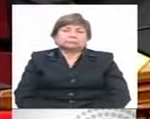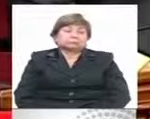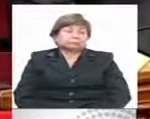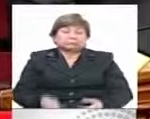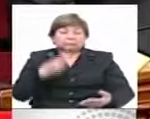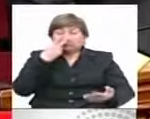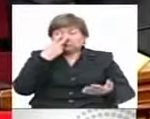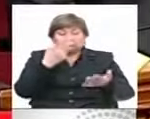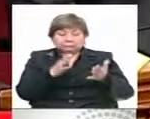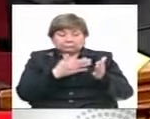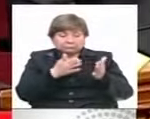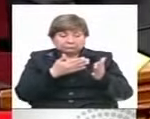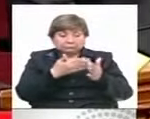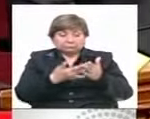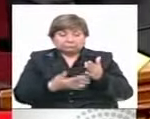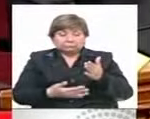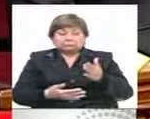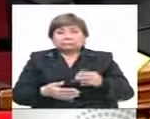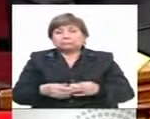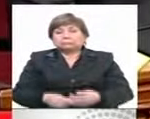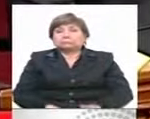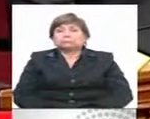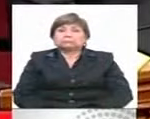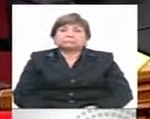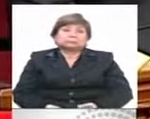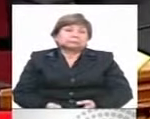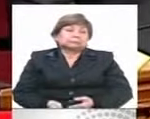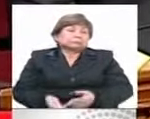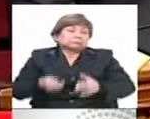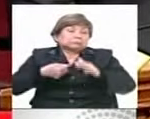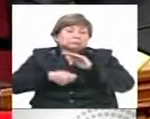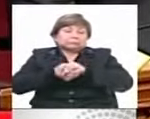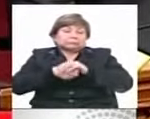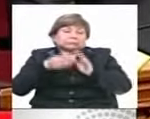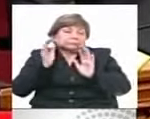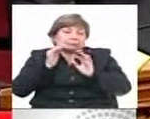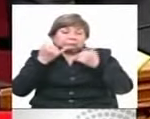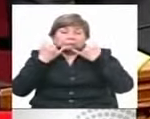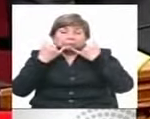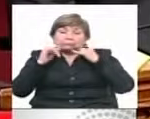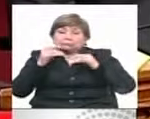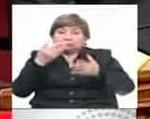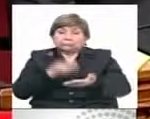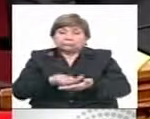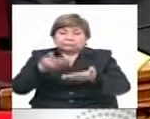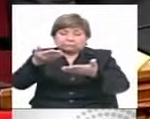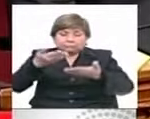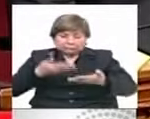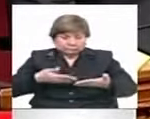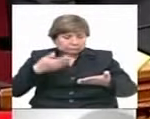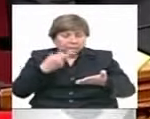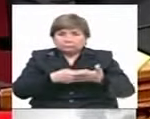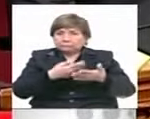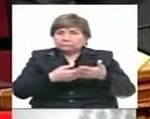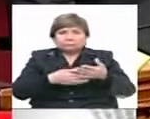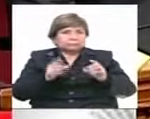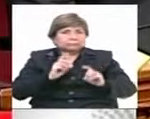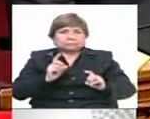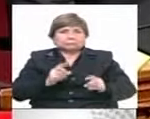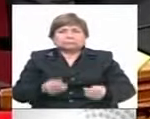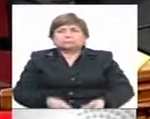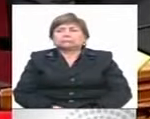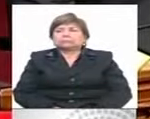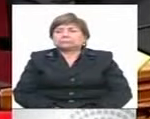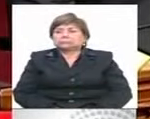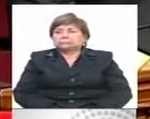veo acá. De repente lo tienen guardado en otro informe, pero en lo que han alcanzado no está.